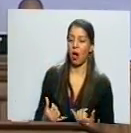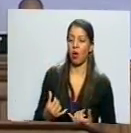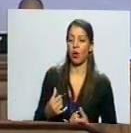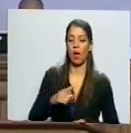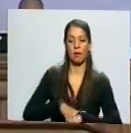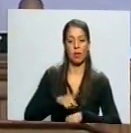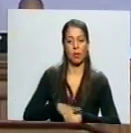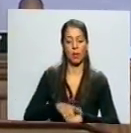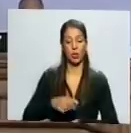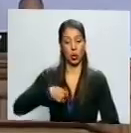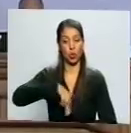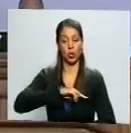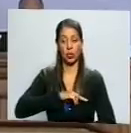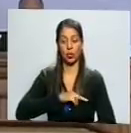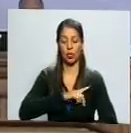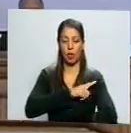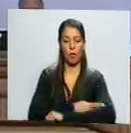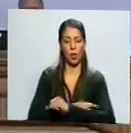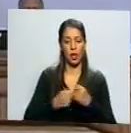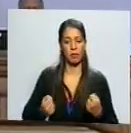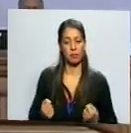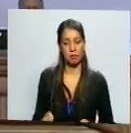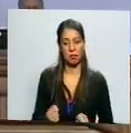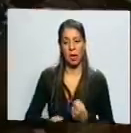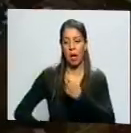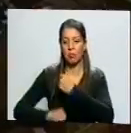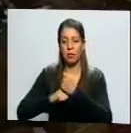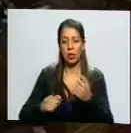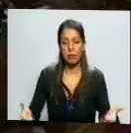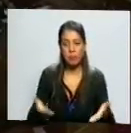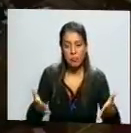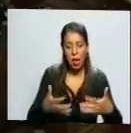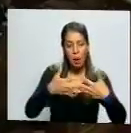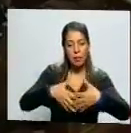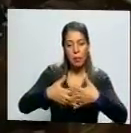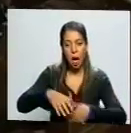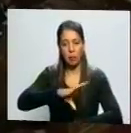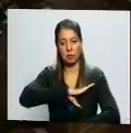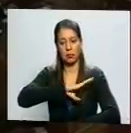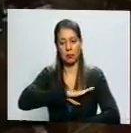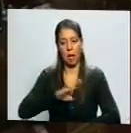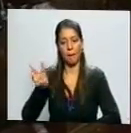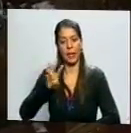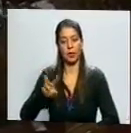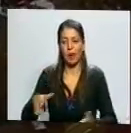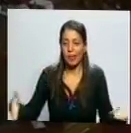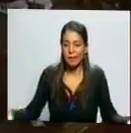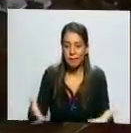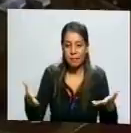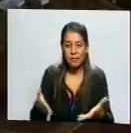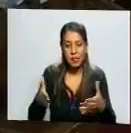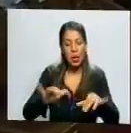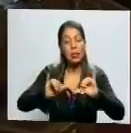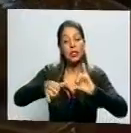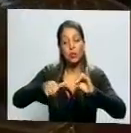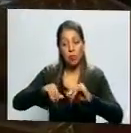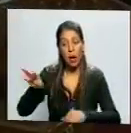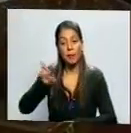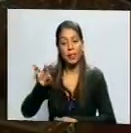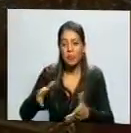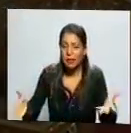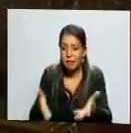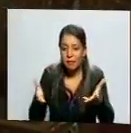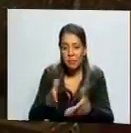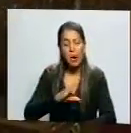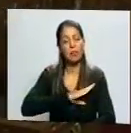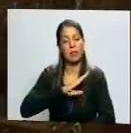de que nosotros potenciemos el desarrollo nacional, la producción nacional, potenciemos a la industria nacional a todos